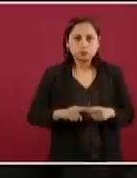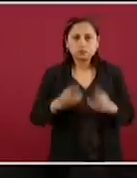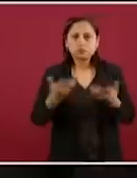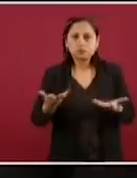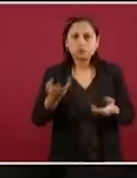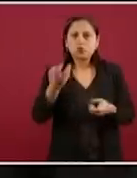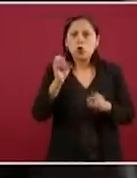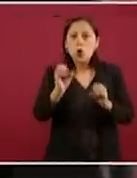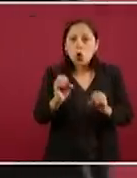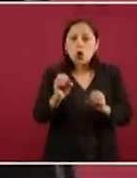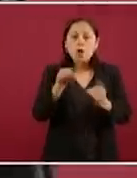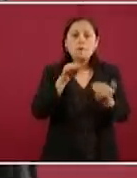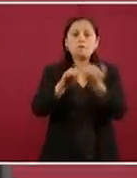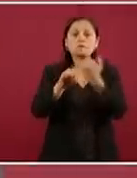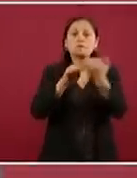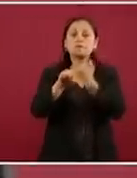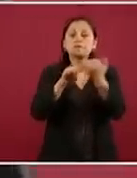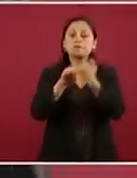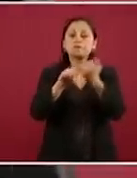federal de caminos,